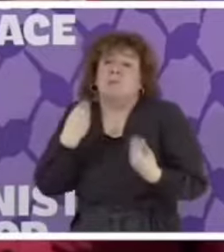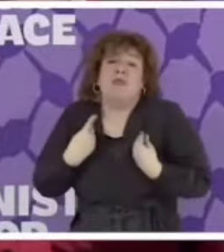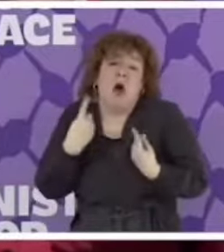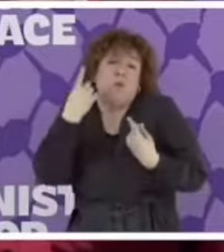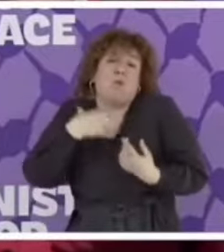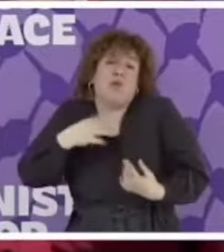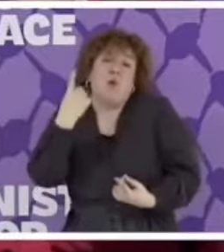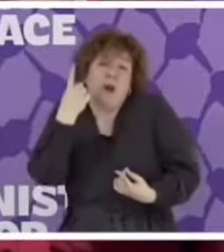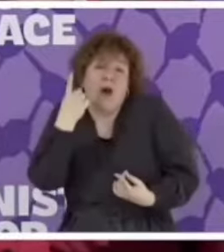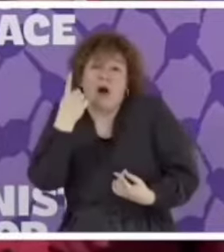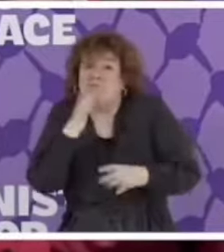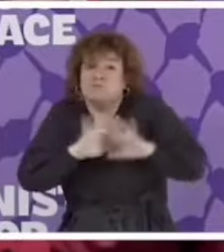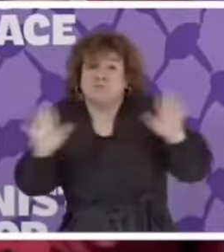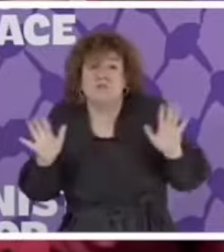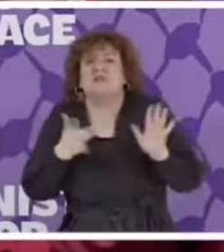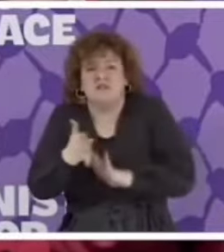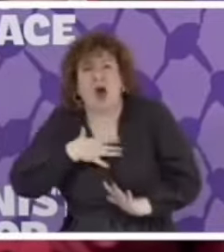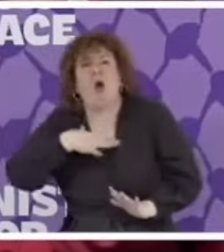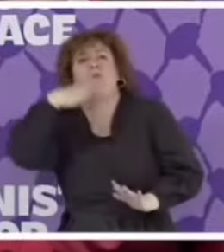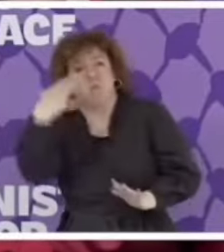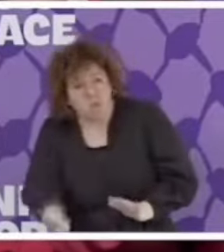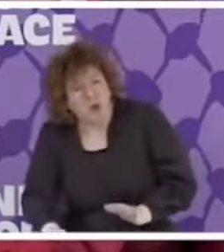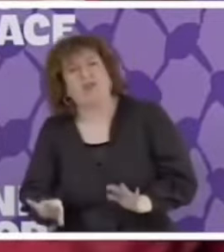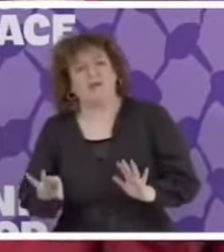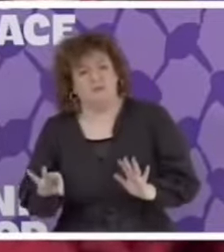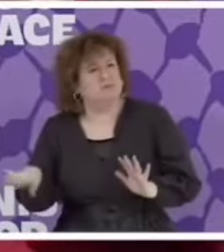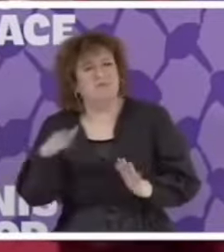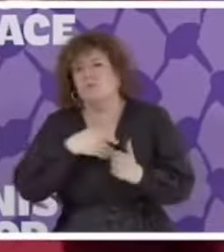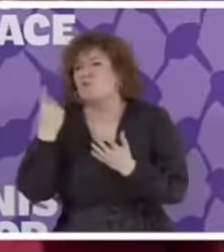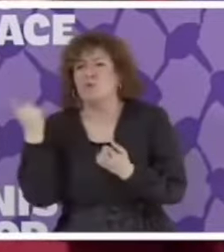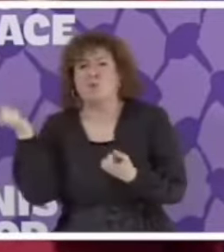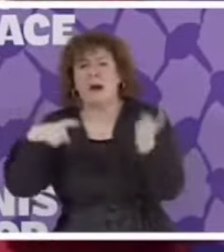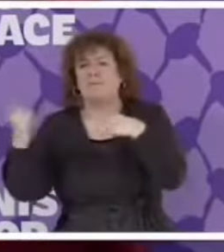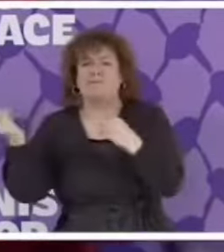en el momento en que es una, hay posibilidad de que seamos millones.